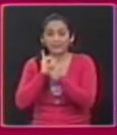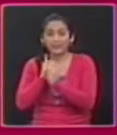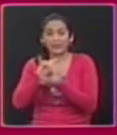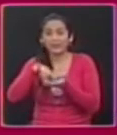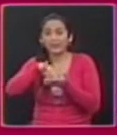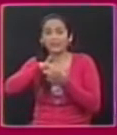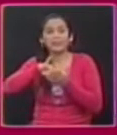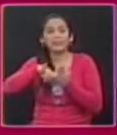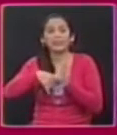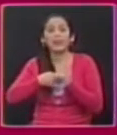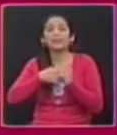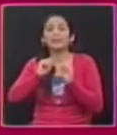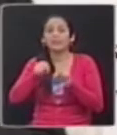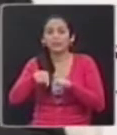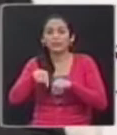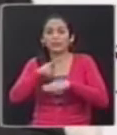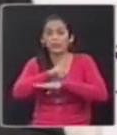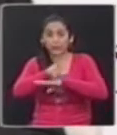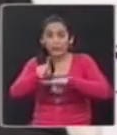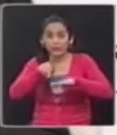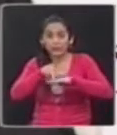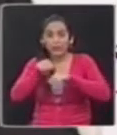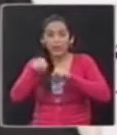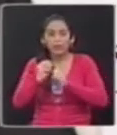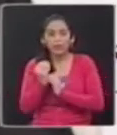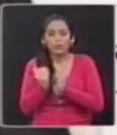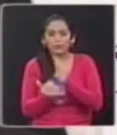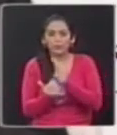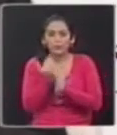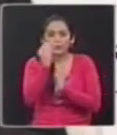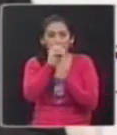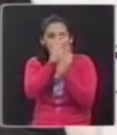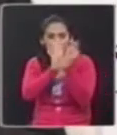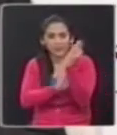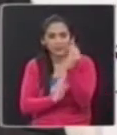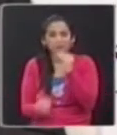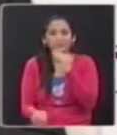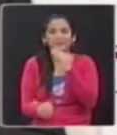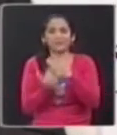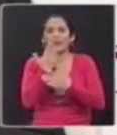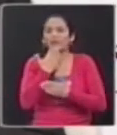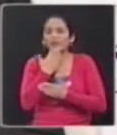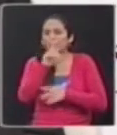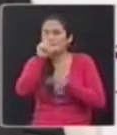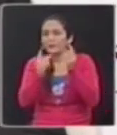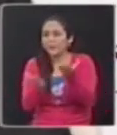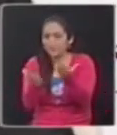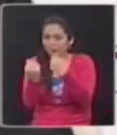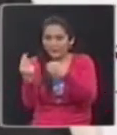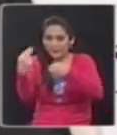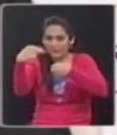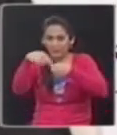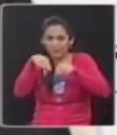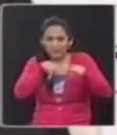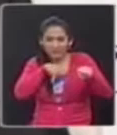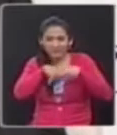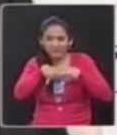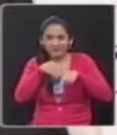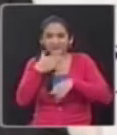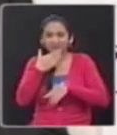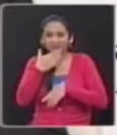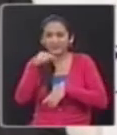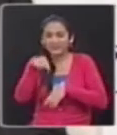está lanzando un programa, un concurso para generar el pabellón Sacha, que es una